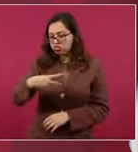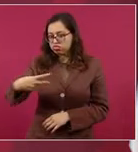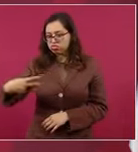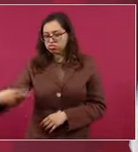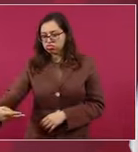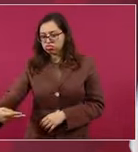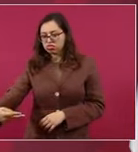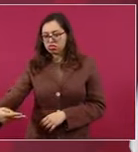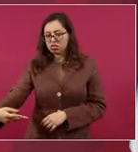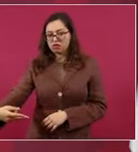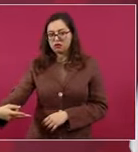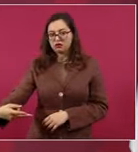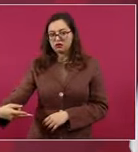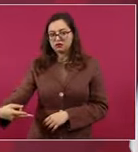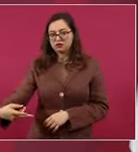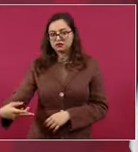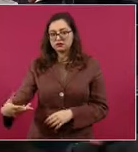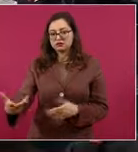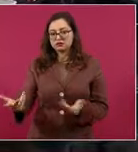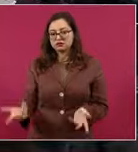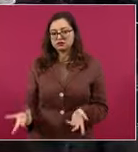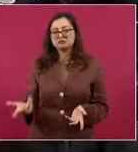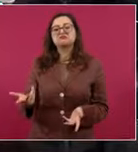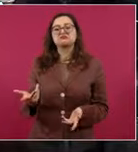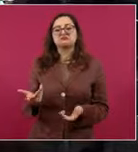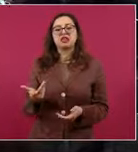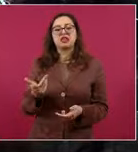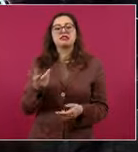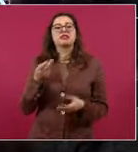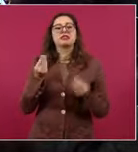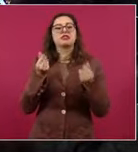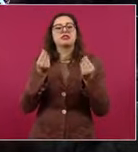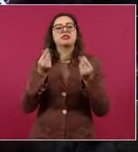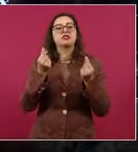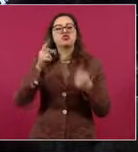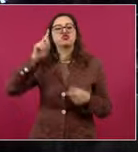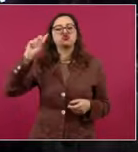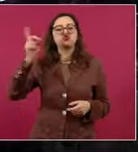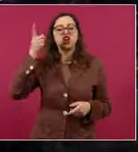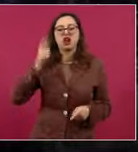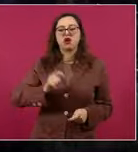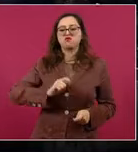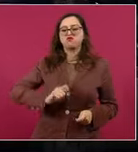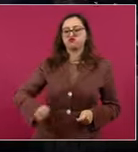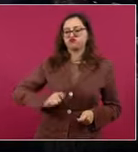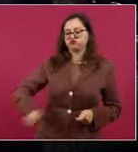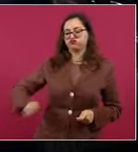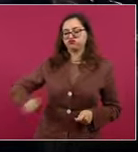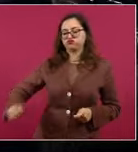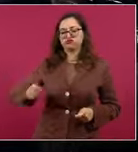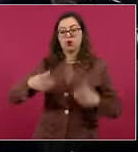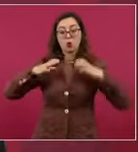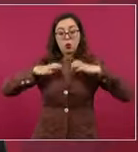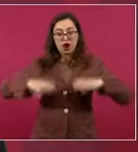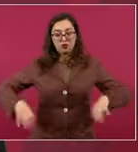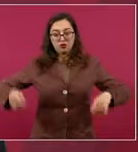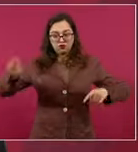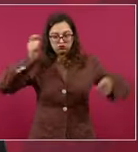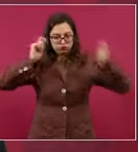le pusieron dólares y así permitieron tomarle fotografías.